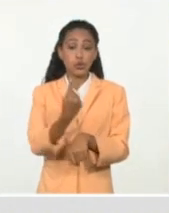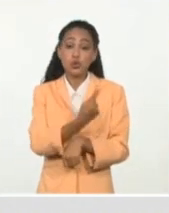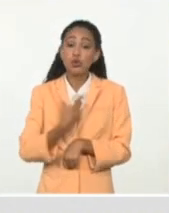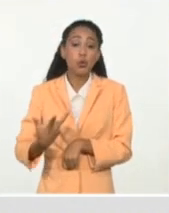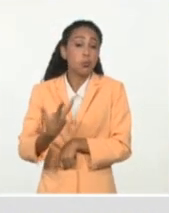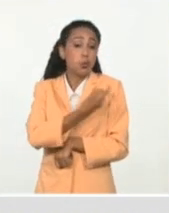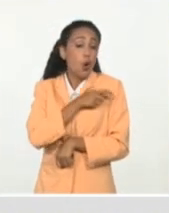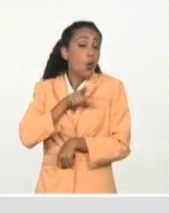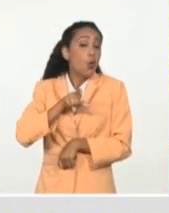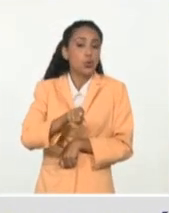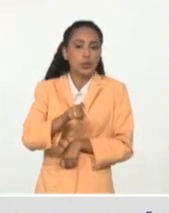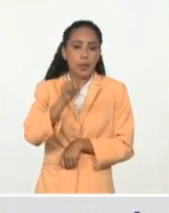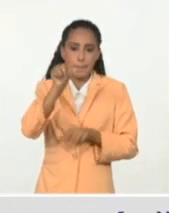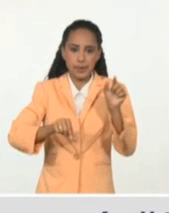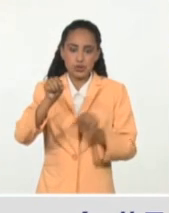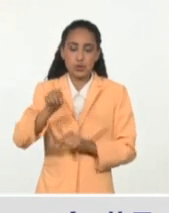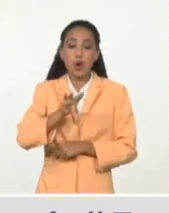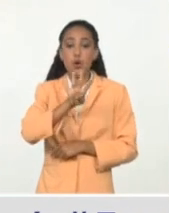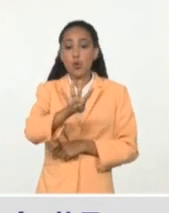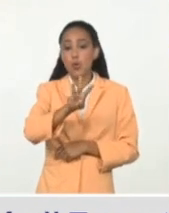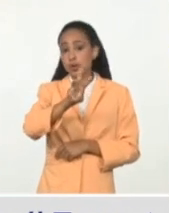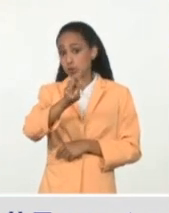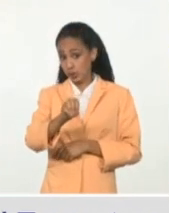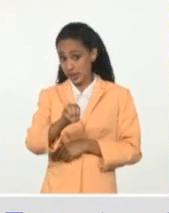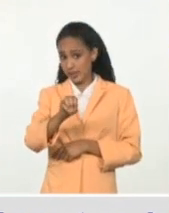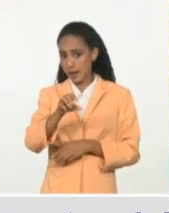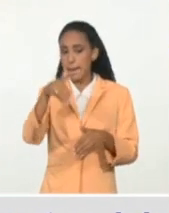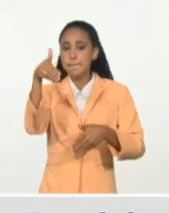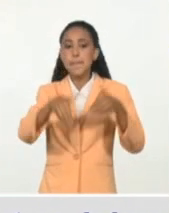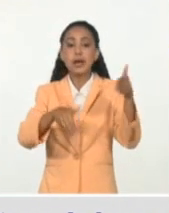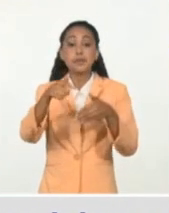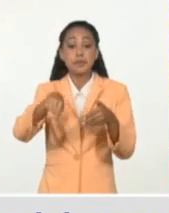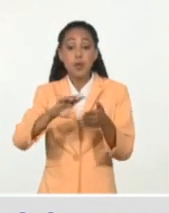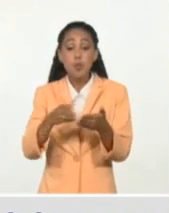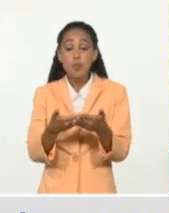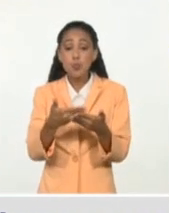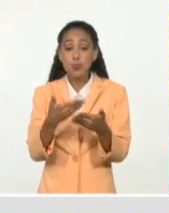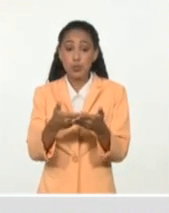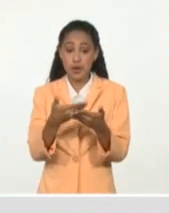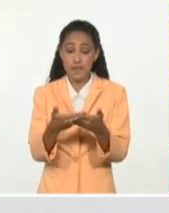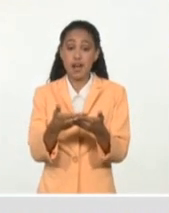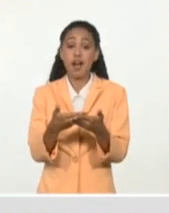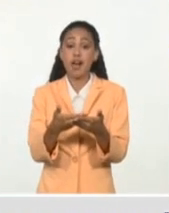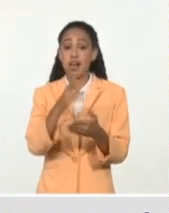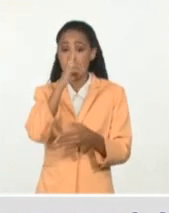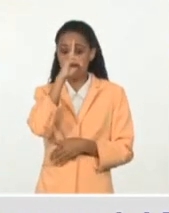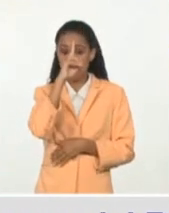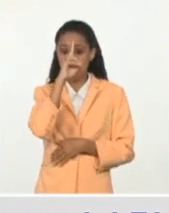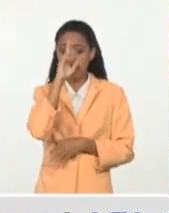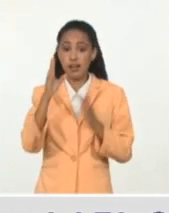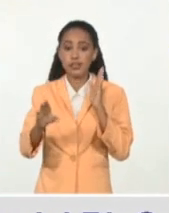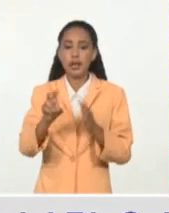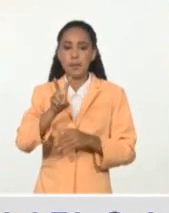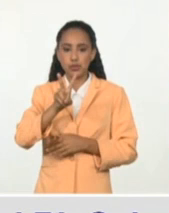los 430 que van a participar en el ensayo clínico fase 2 de Soberana Plus.